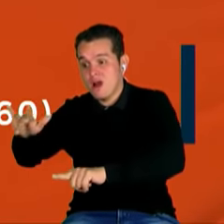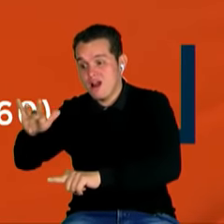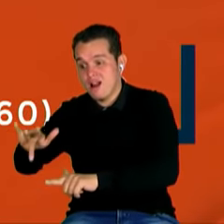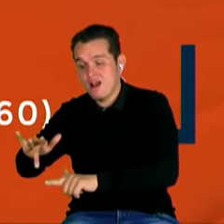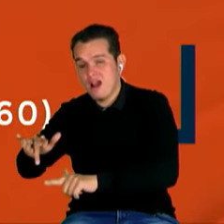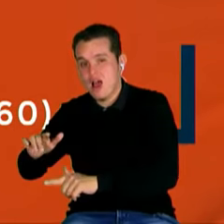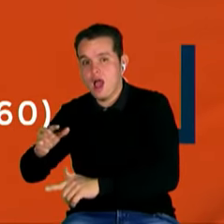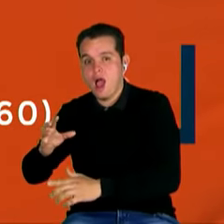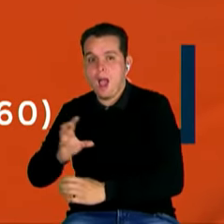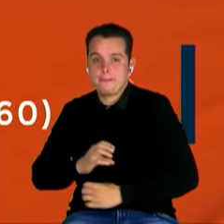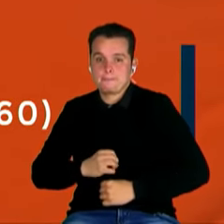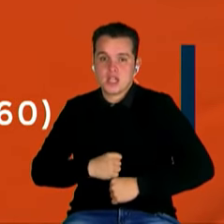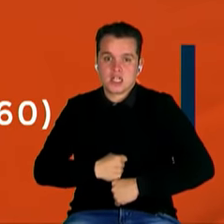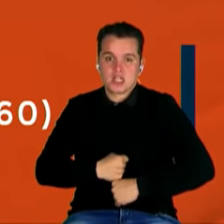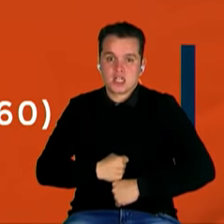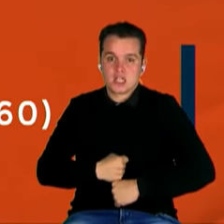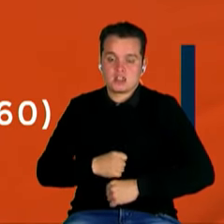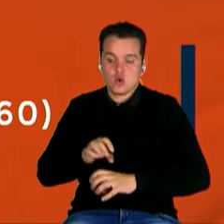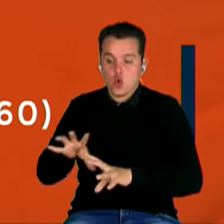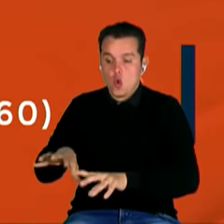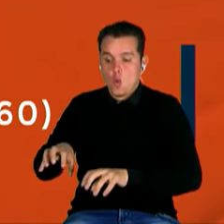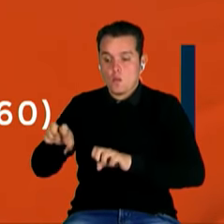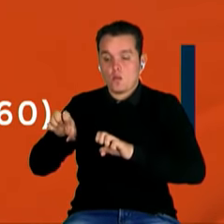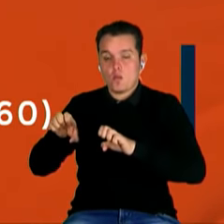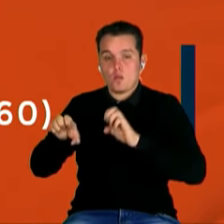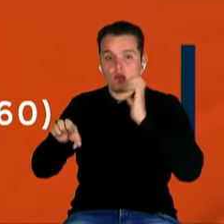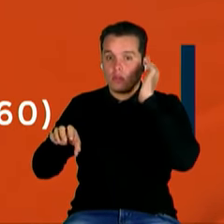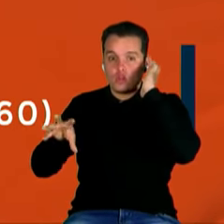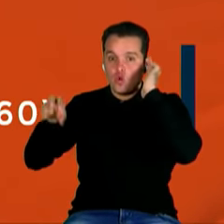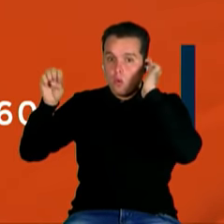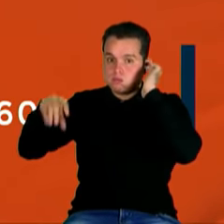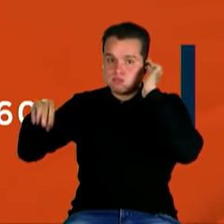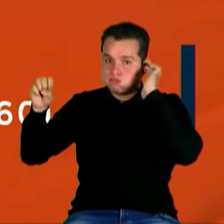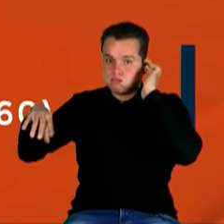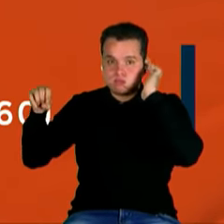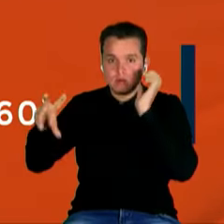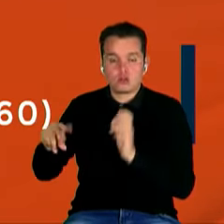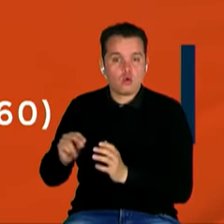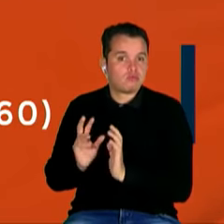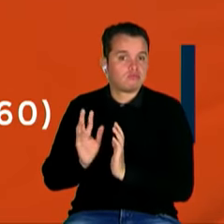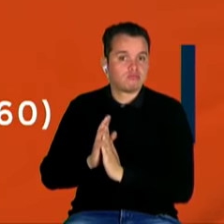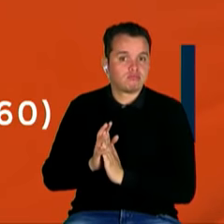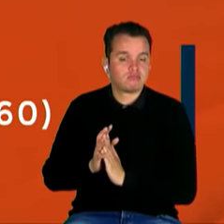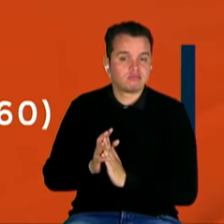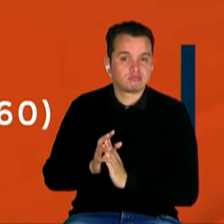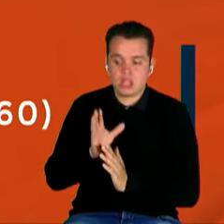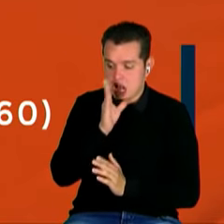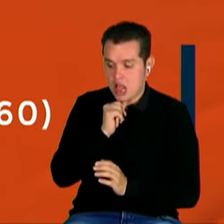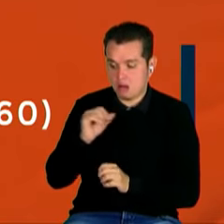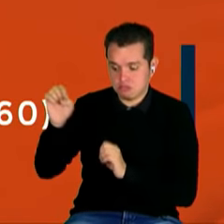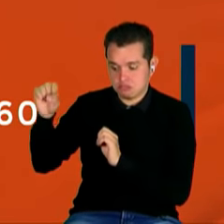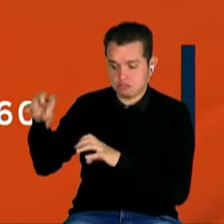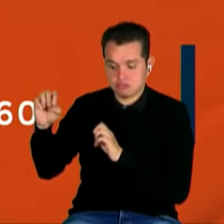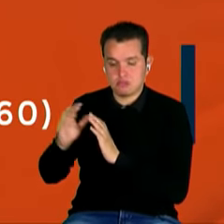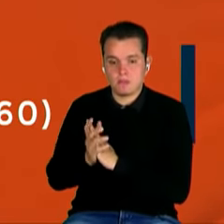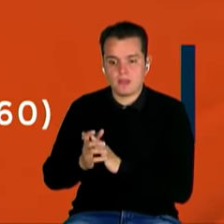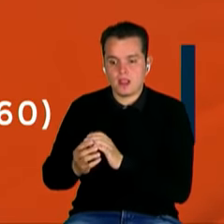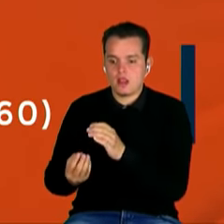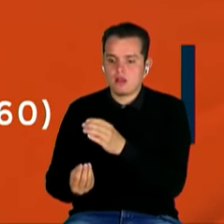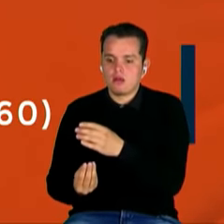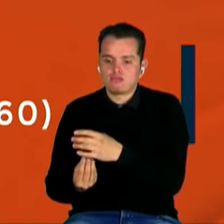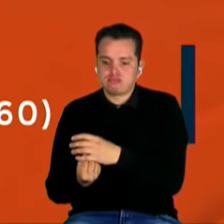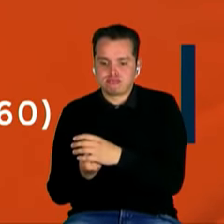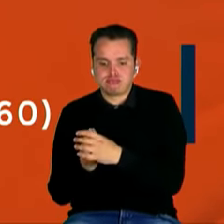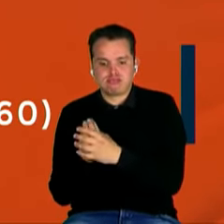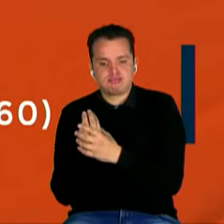hambre. Es decir, hubo una sequía. No llovió, dejó de llover. Los cultivos dejaron